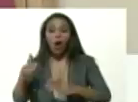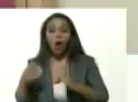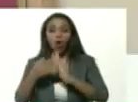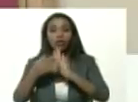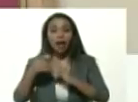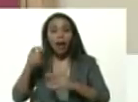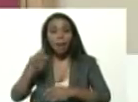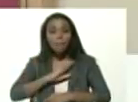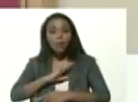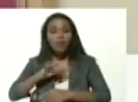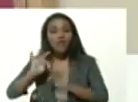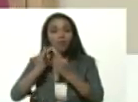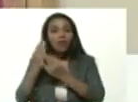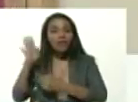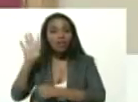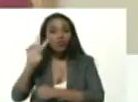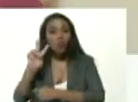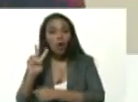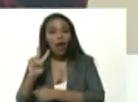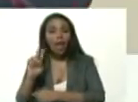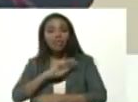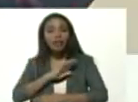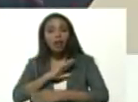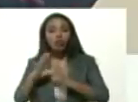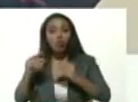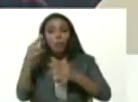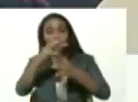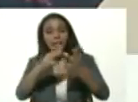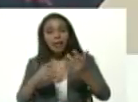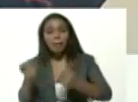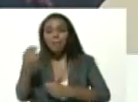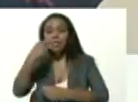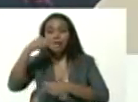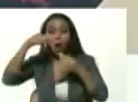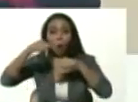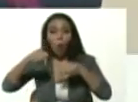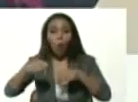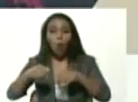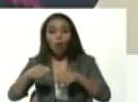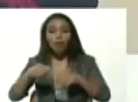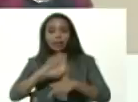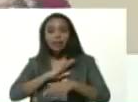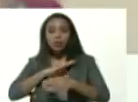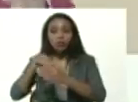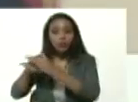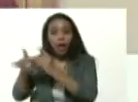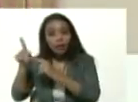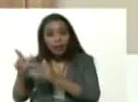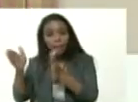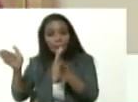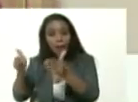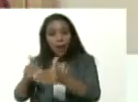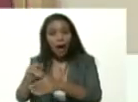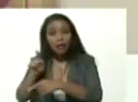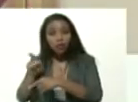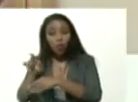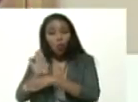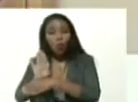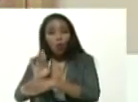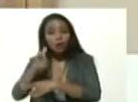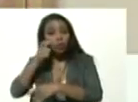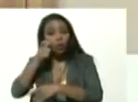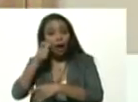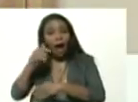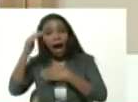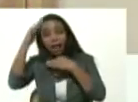venezolana. Y tener todas las medicinas como hoy, las tenemos en los almacenes y en los stocks. Hay que cuidar la seguridad.